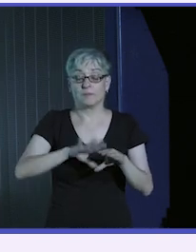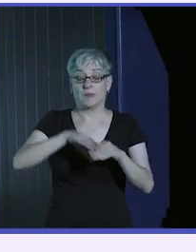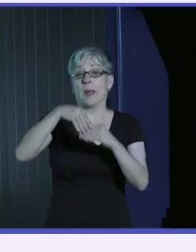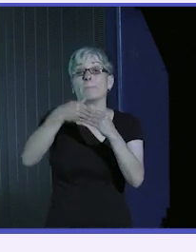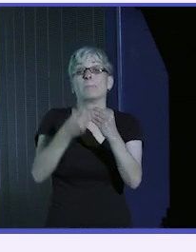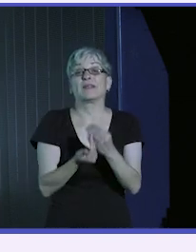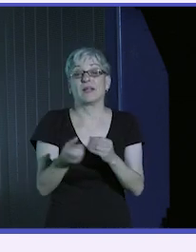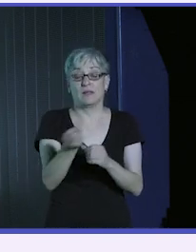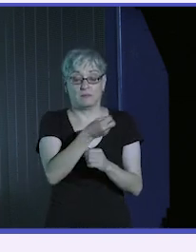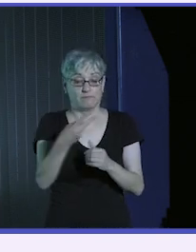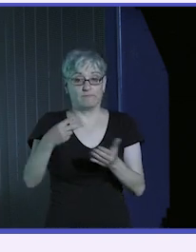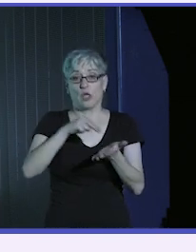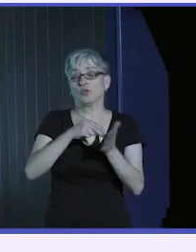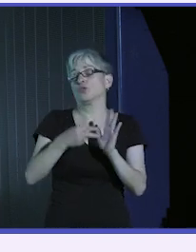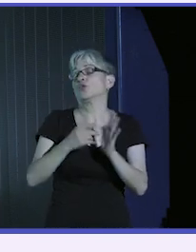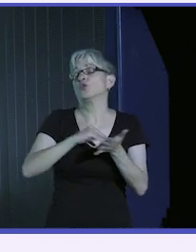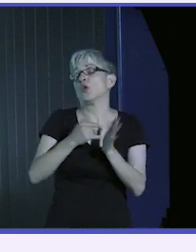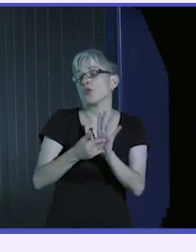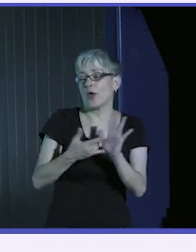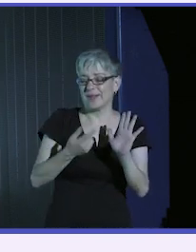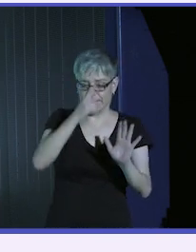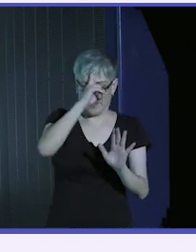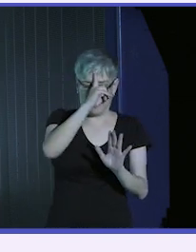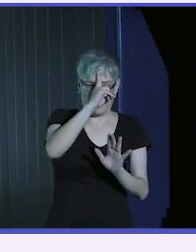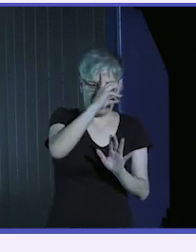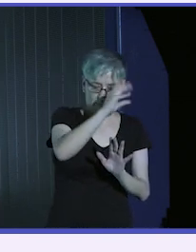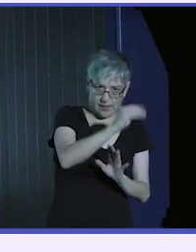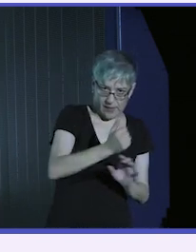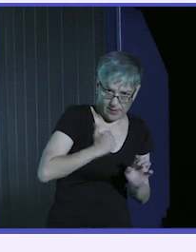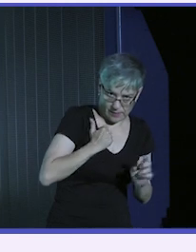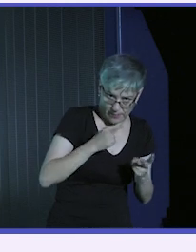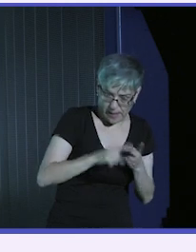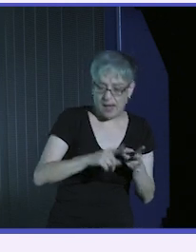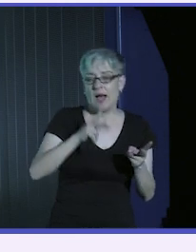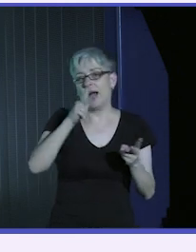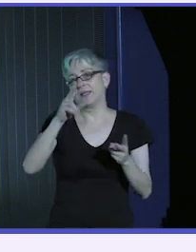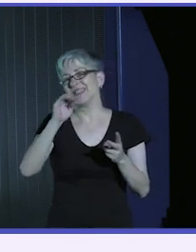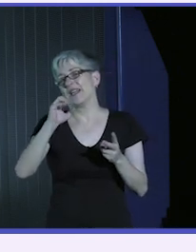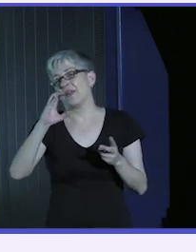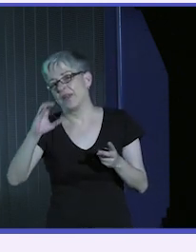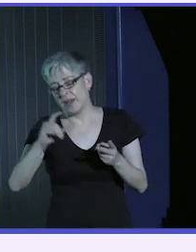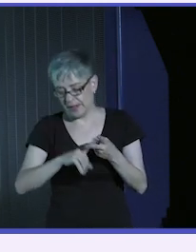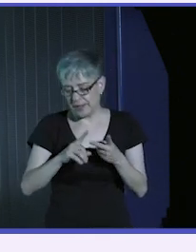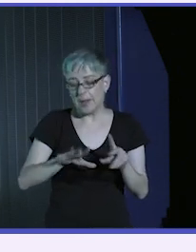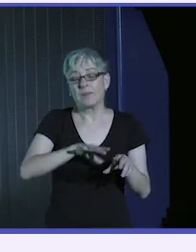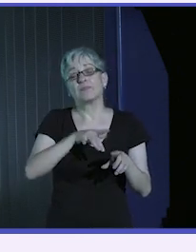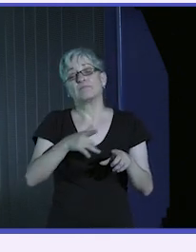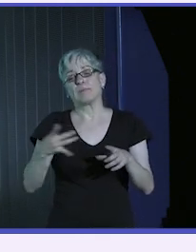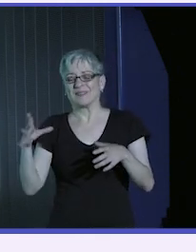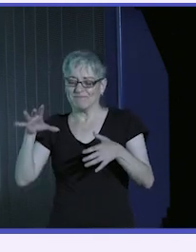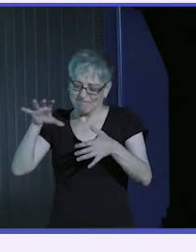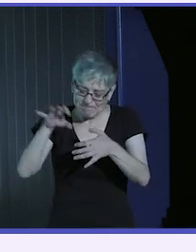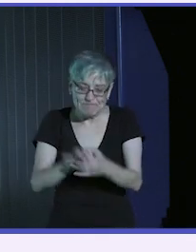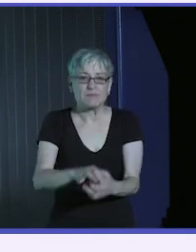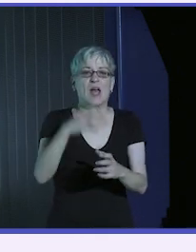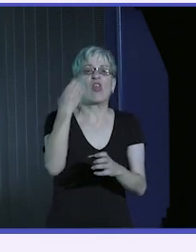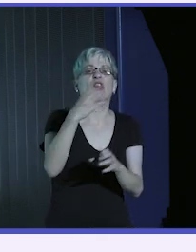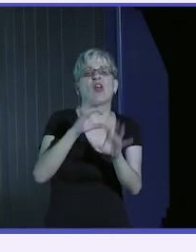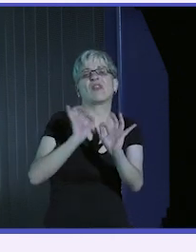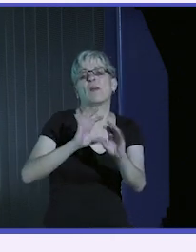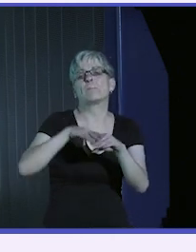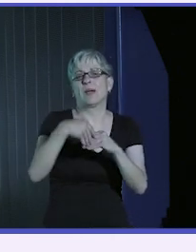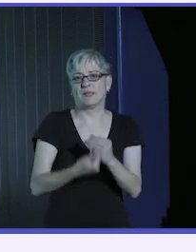marketplace de soluciones tanto de IA como de HPC aterrizadas a la ciencia de materiales. Tanto aquí vamos